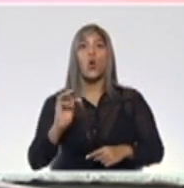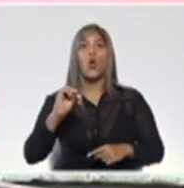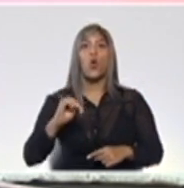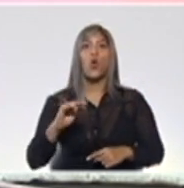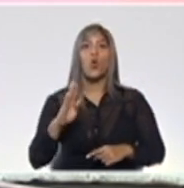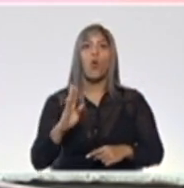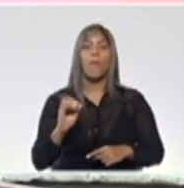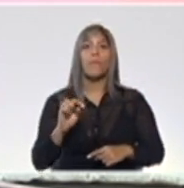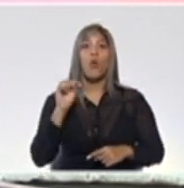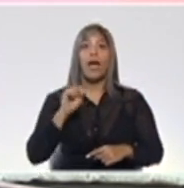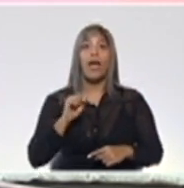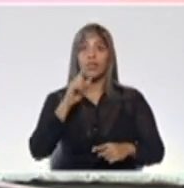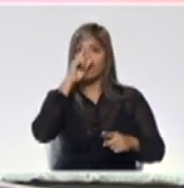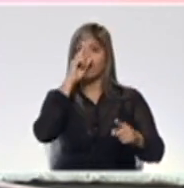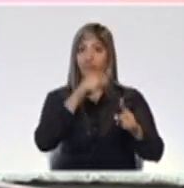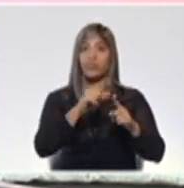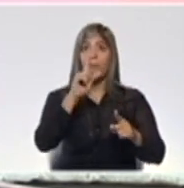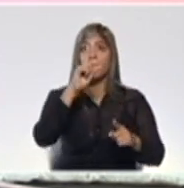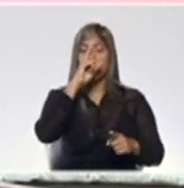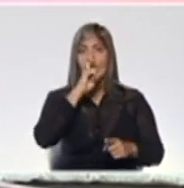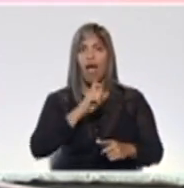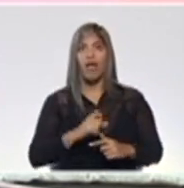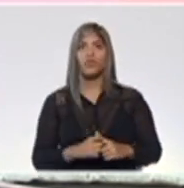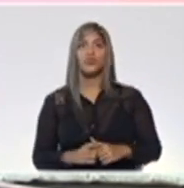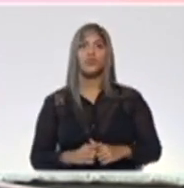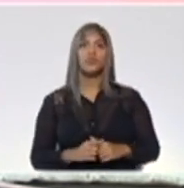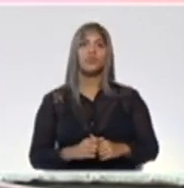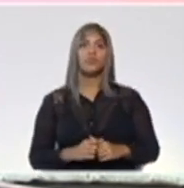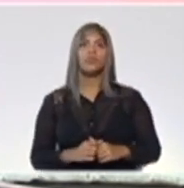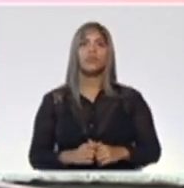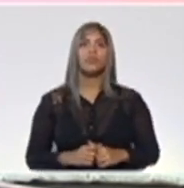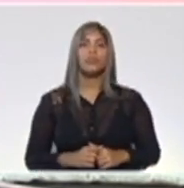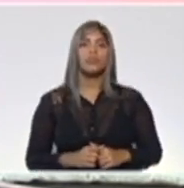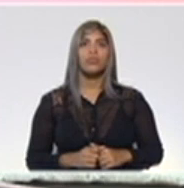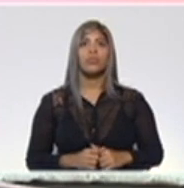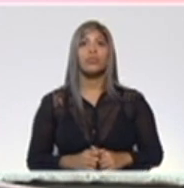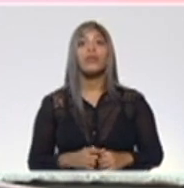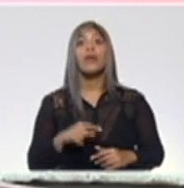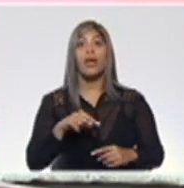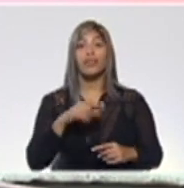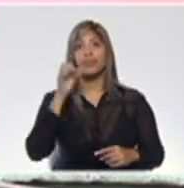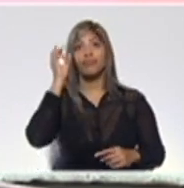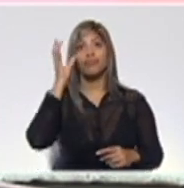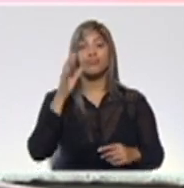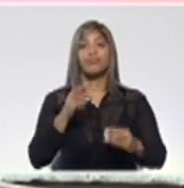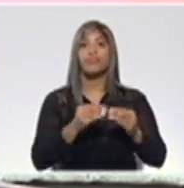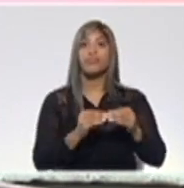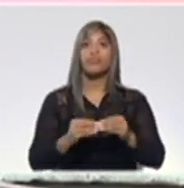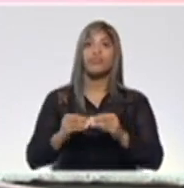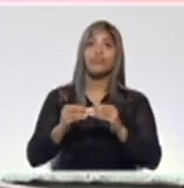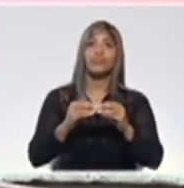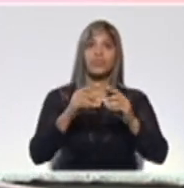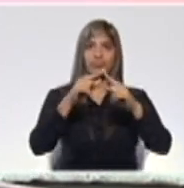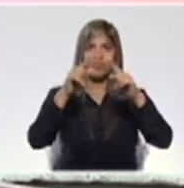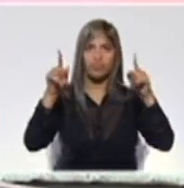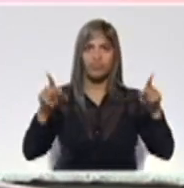estudiantes de primer año. Por acá, como recurso para el aprendizaje, elaboré una